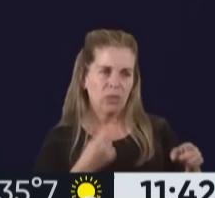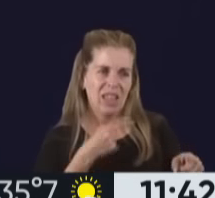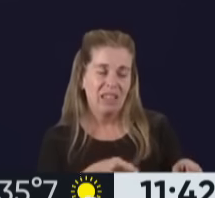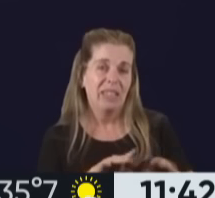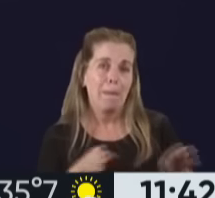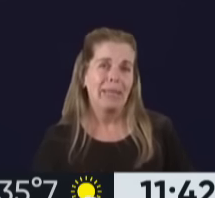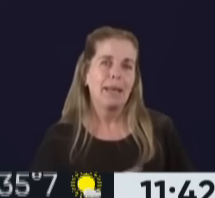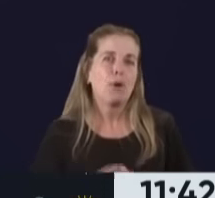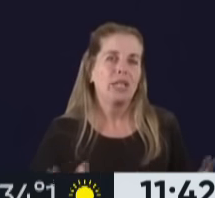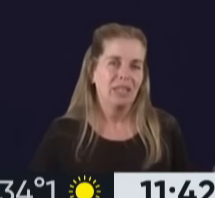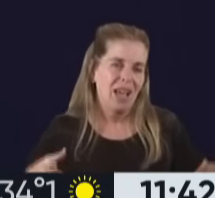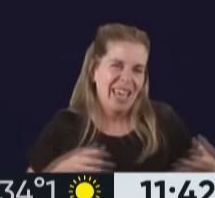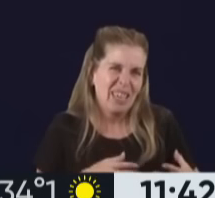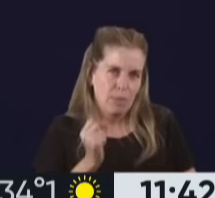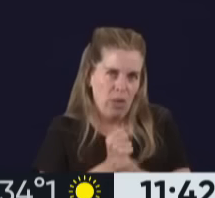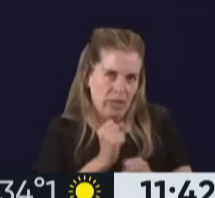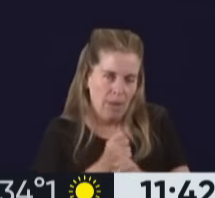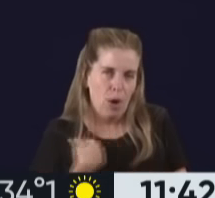política,